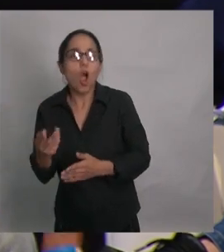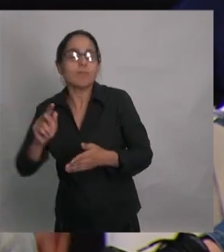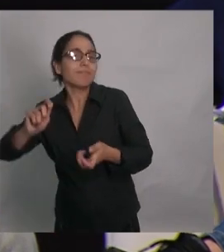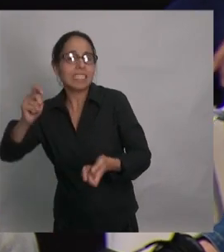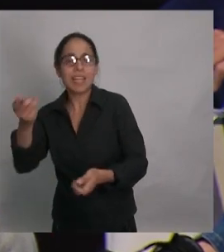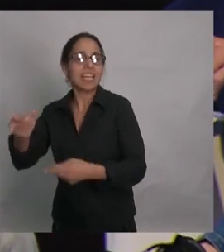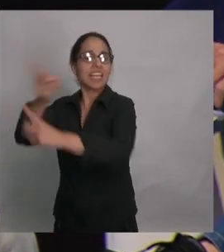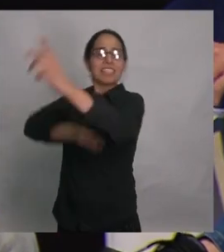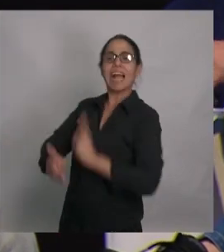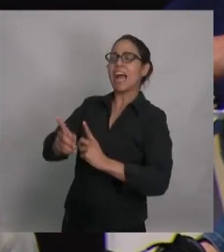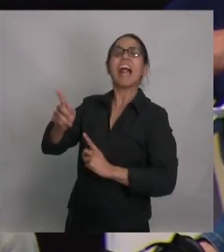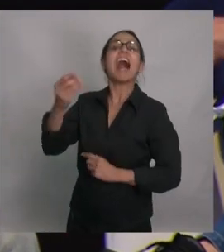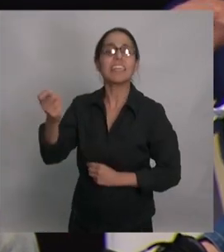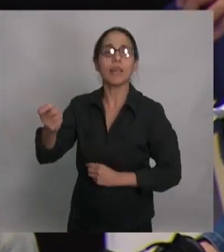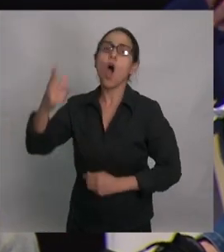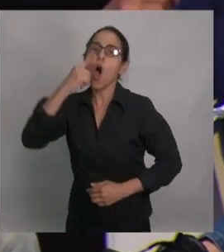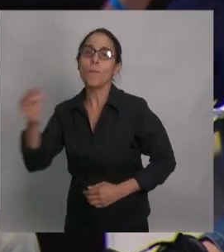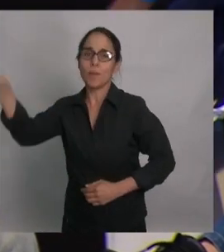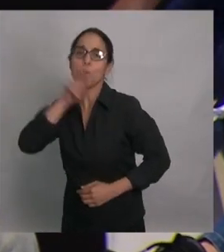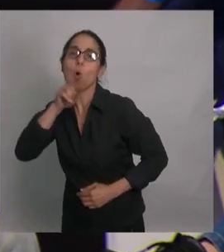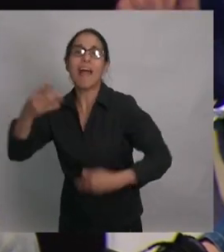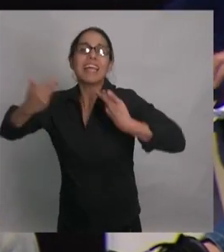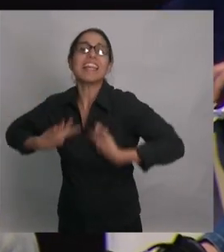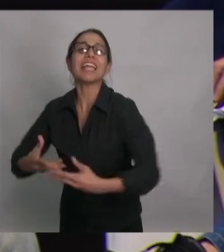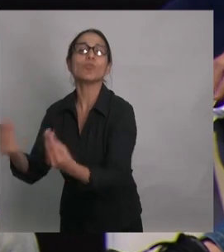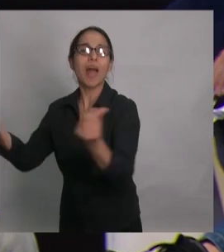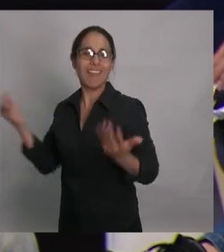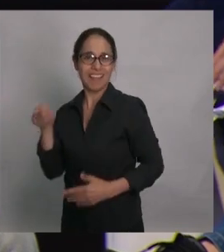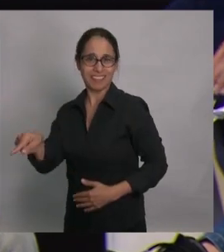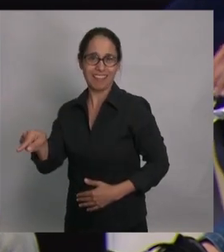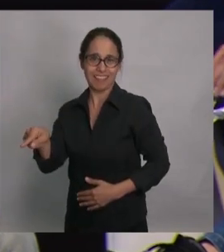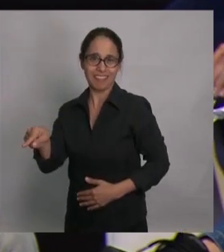la naturaleza para que el mundo cambie su eje de rotación.